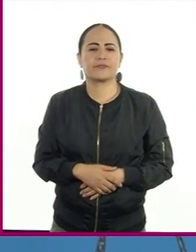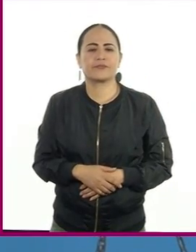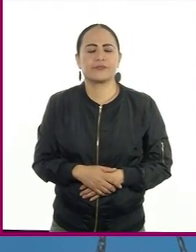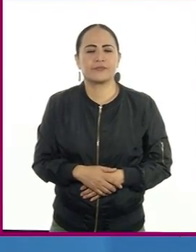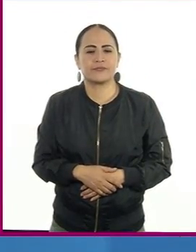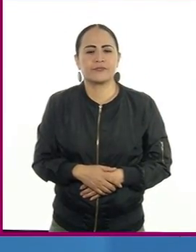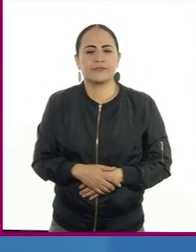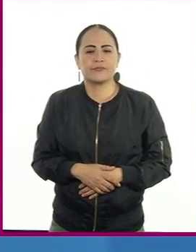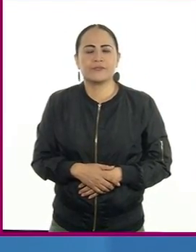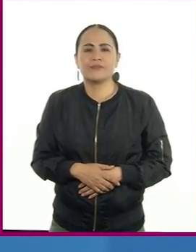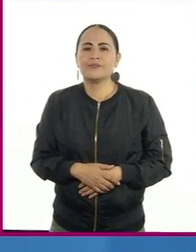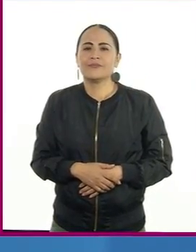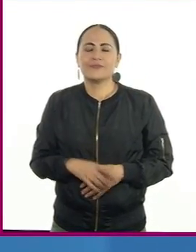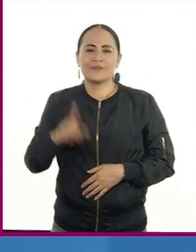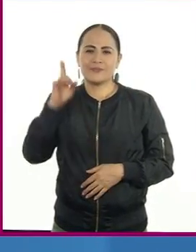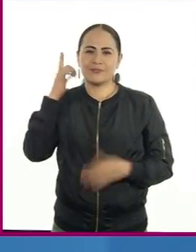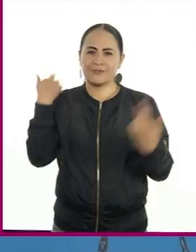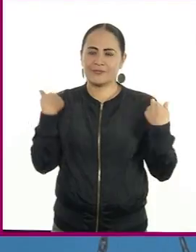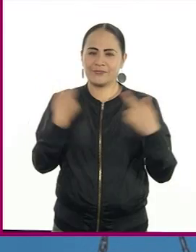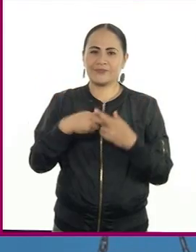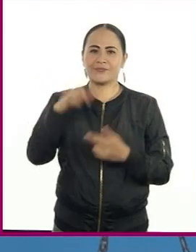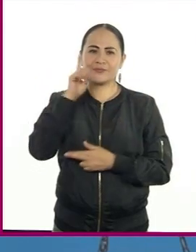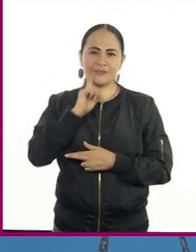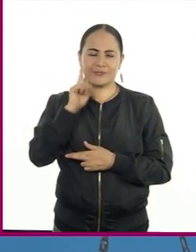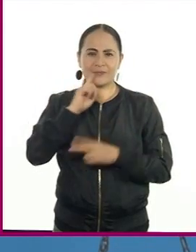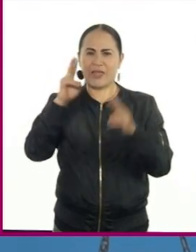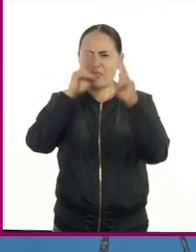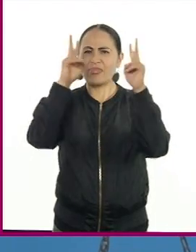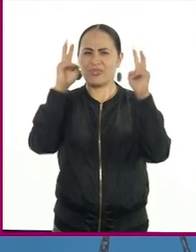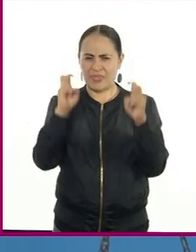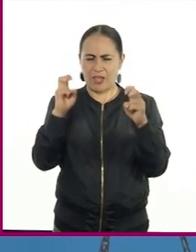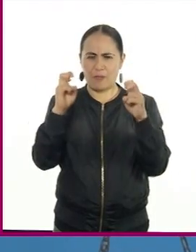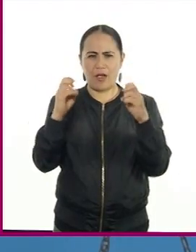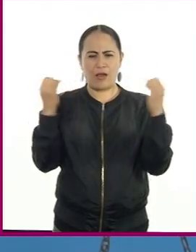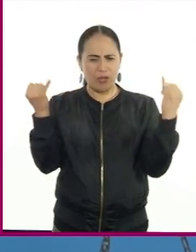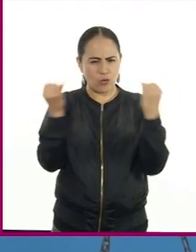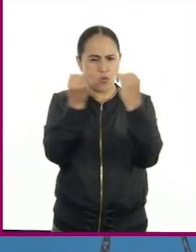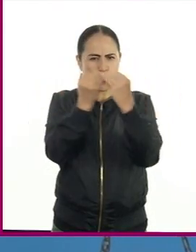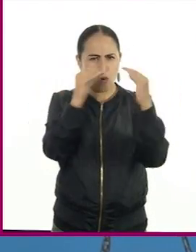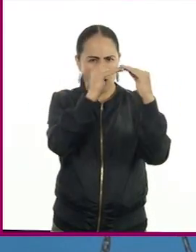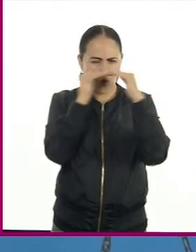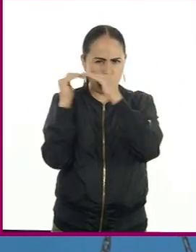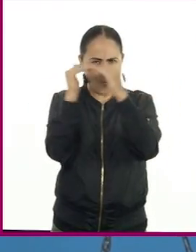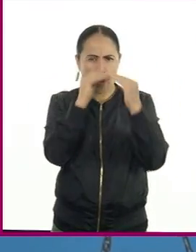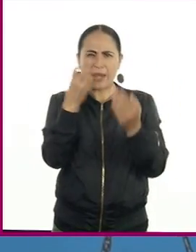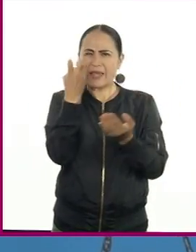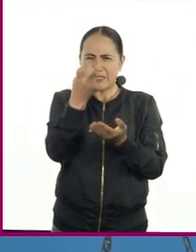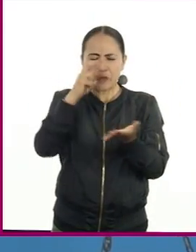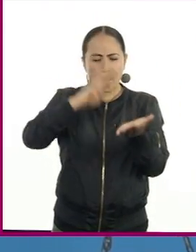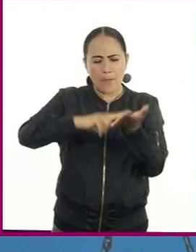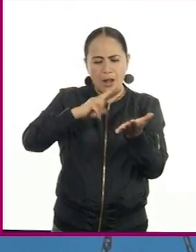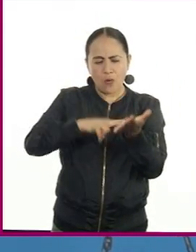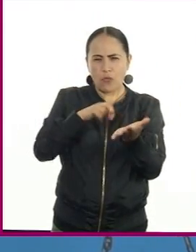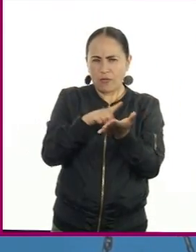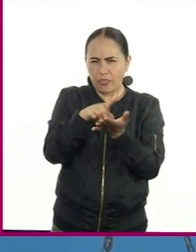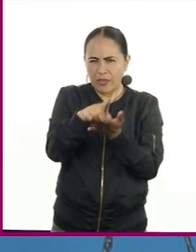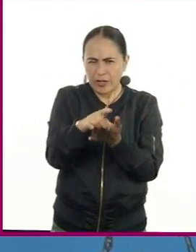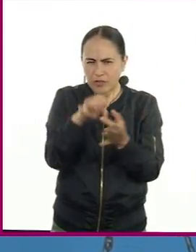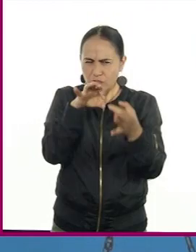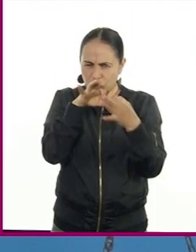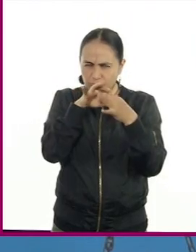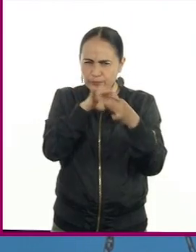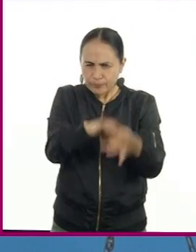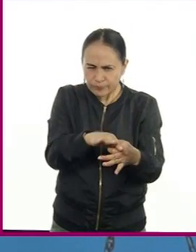Maestra, cuando se habla sobre la igualdad y se le ubica como un valor y un derecho, me hace pensar